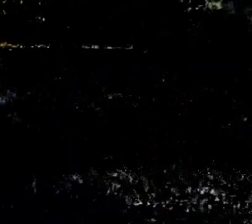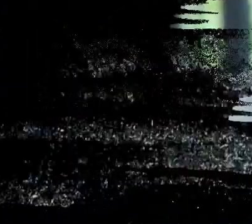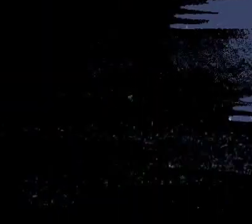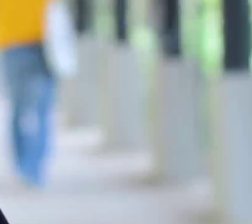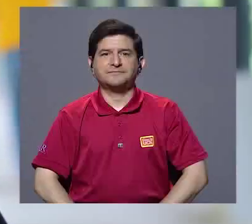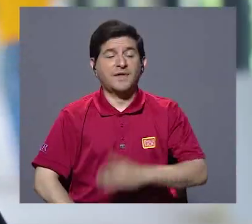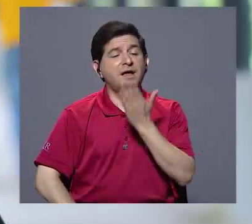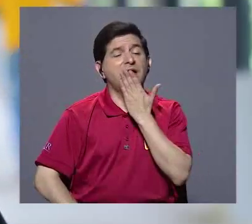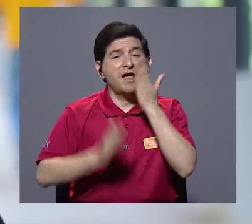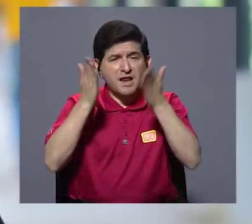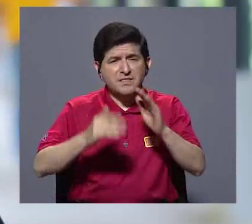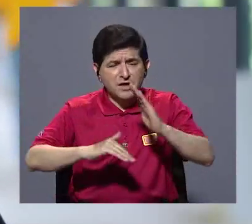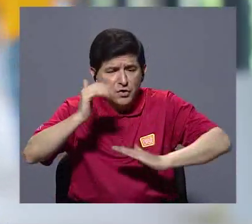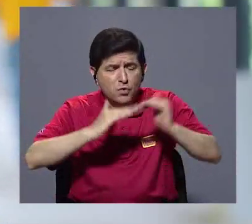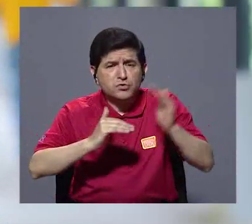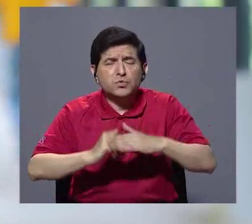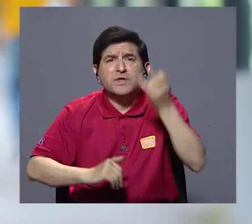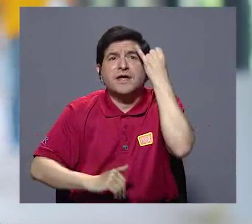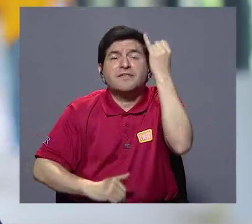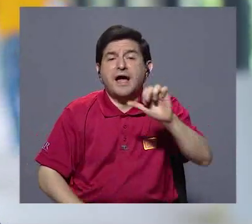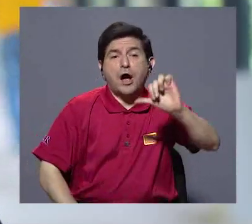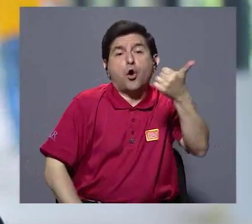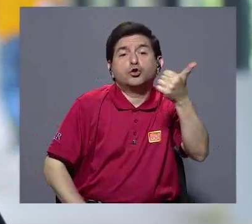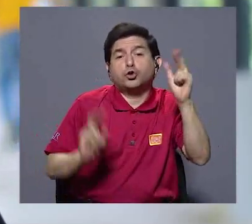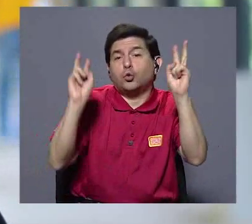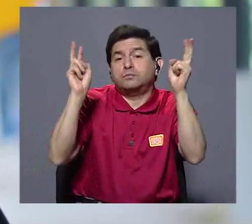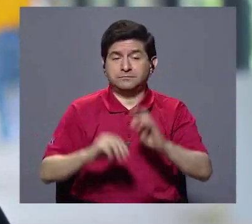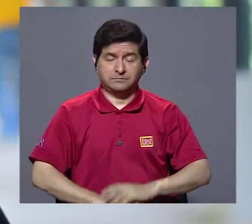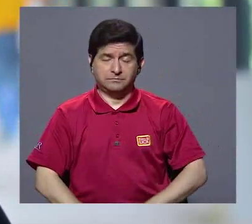El indígena se ha construido como un otro, es decir,